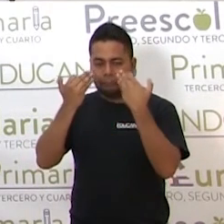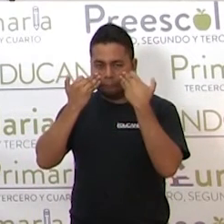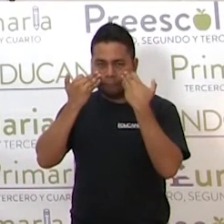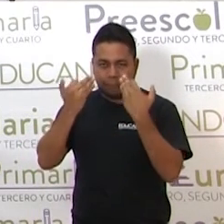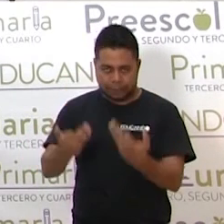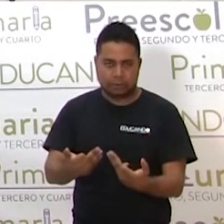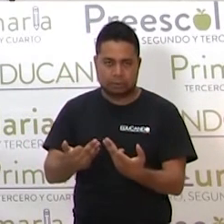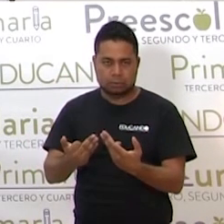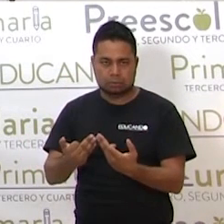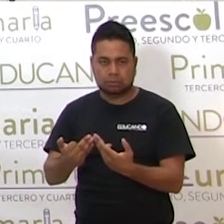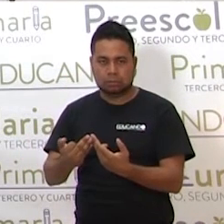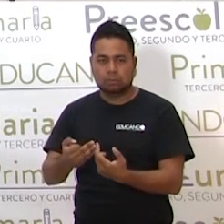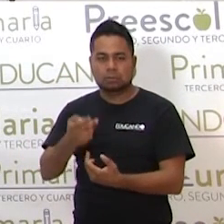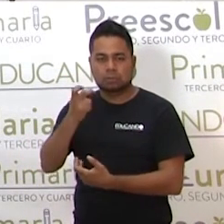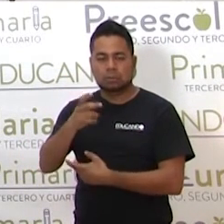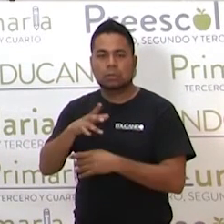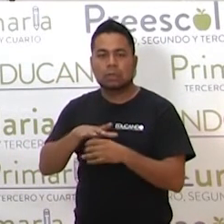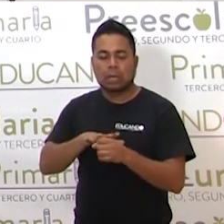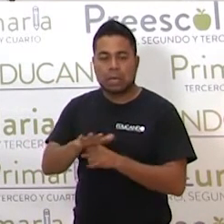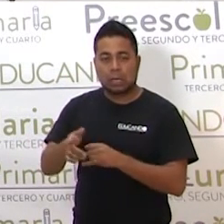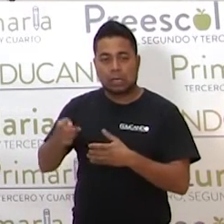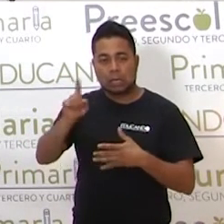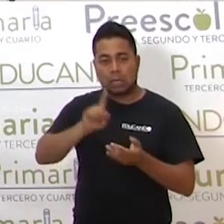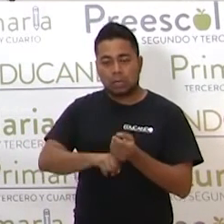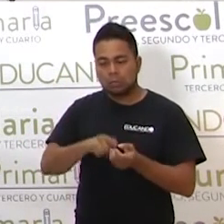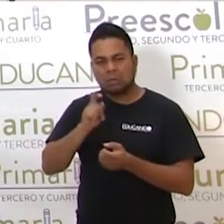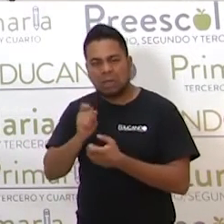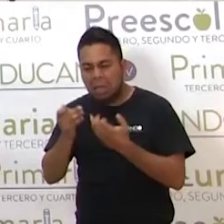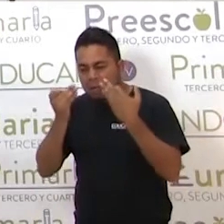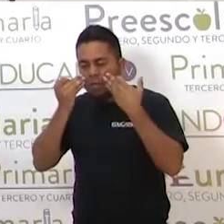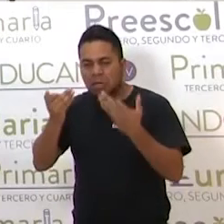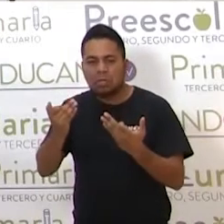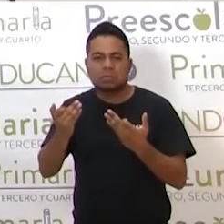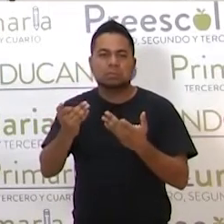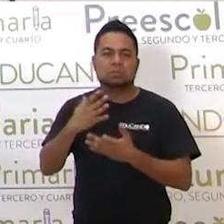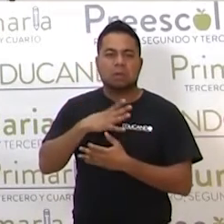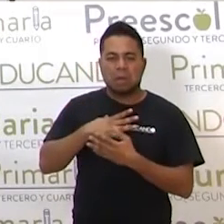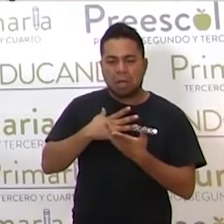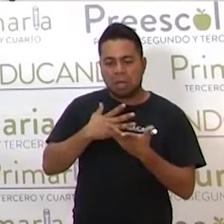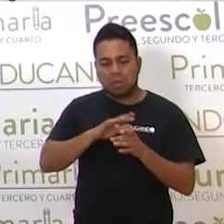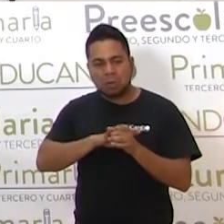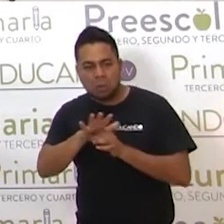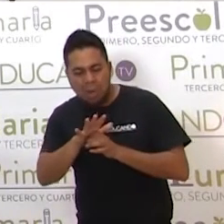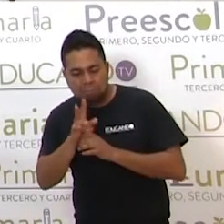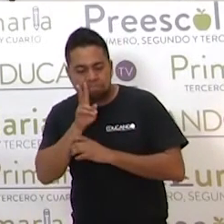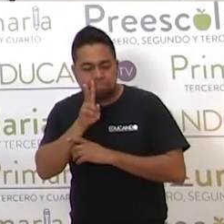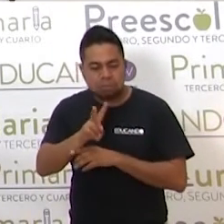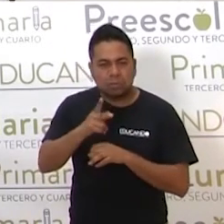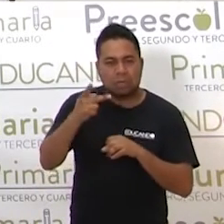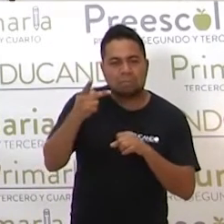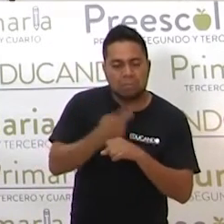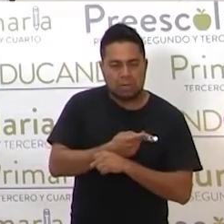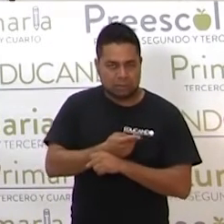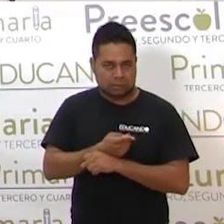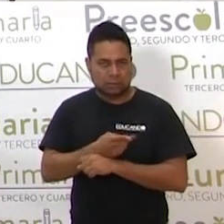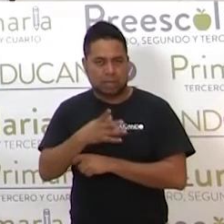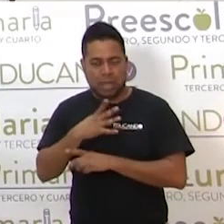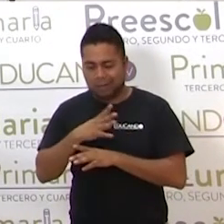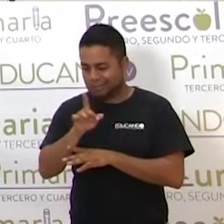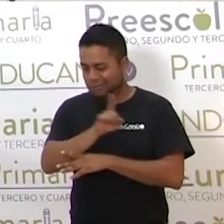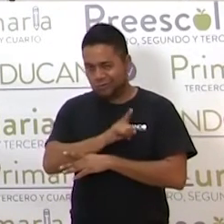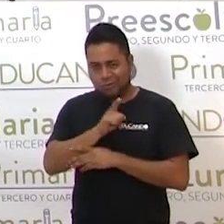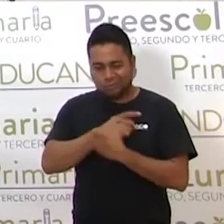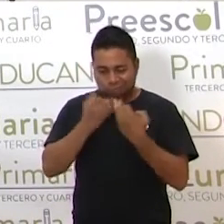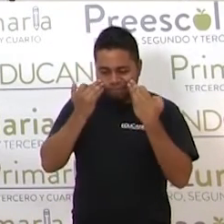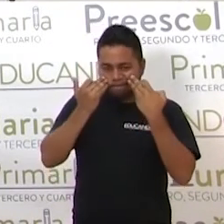Este tipo de narrador es el que está presenciando los hechos, los eventos, y entonces está